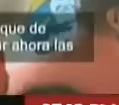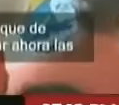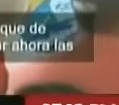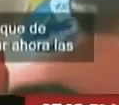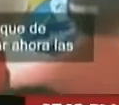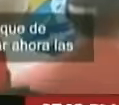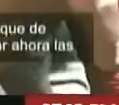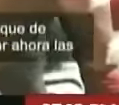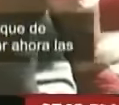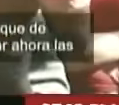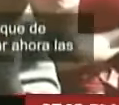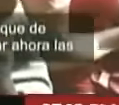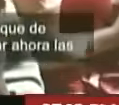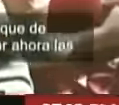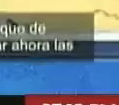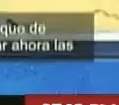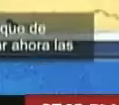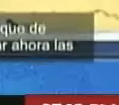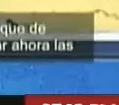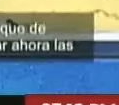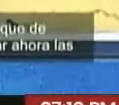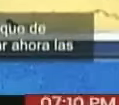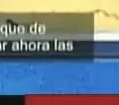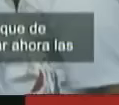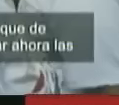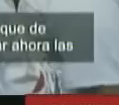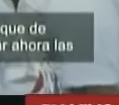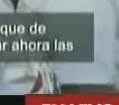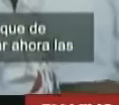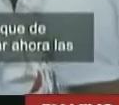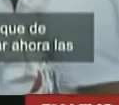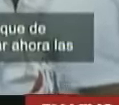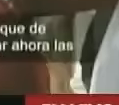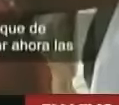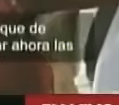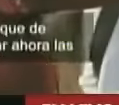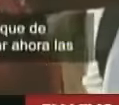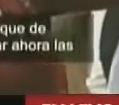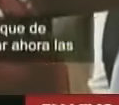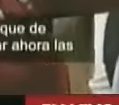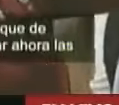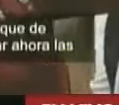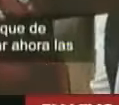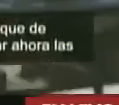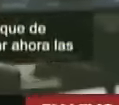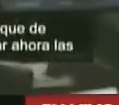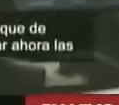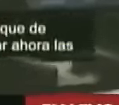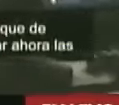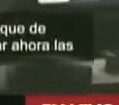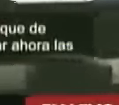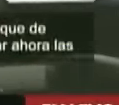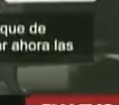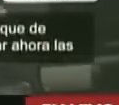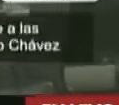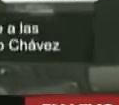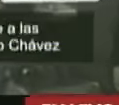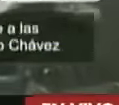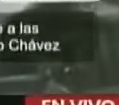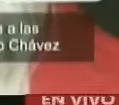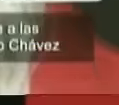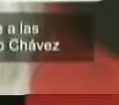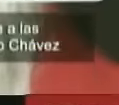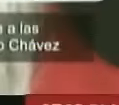para cambiarlo todo, para atender lo que de verdad la gente necesita, lo que la gente clama. Tenemos que consolidar ahora